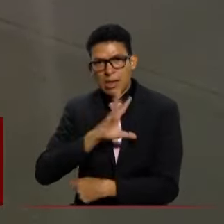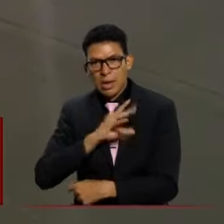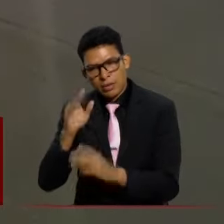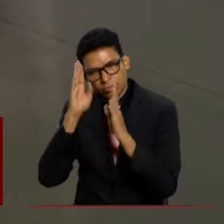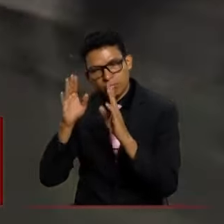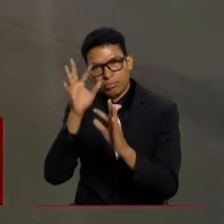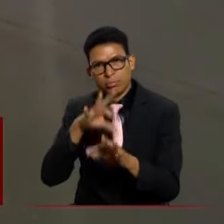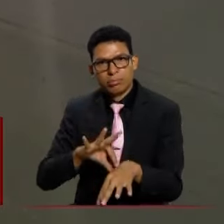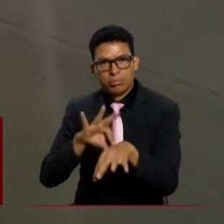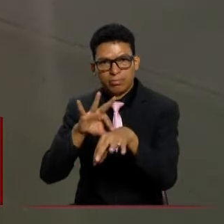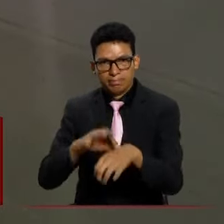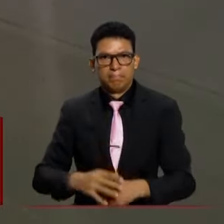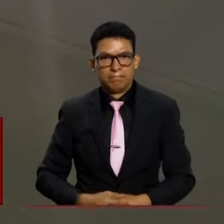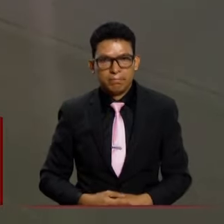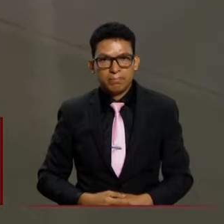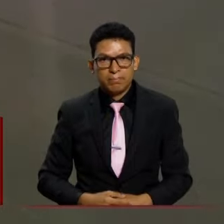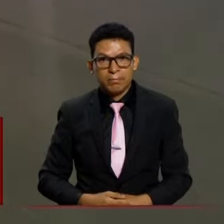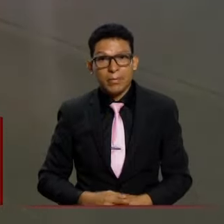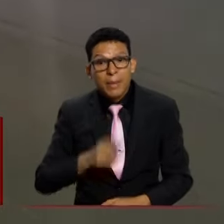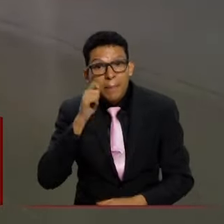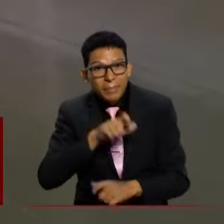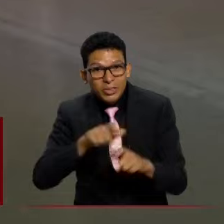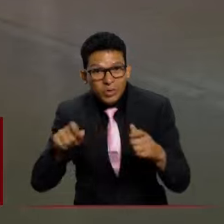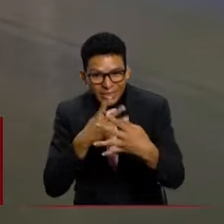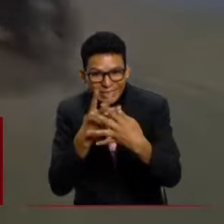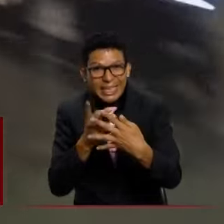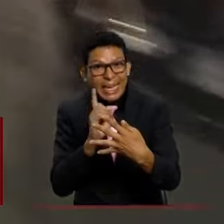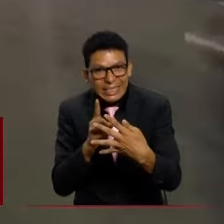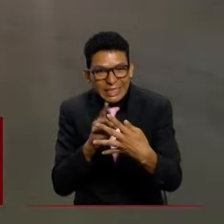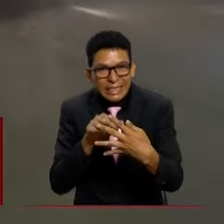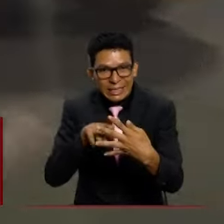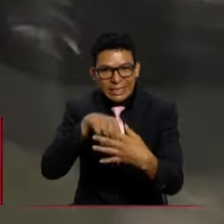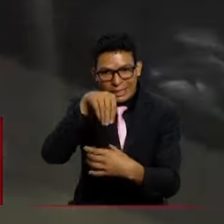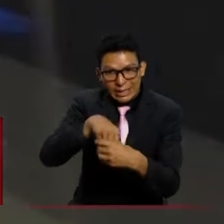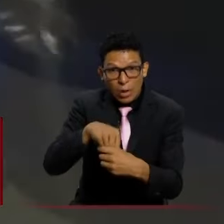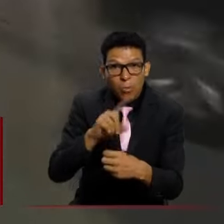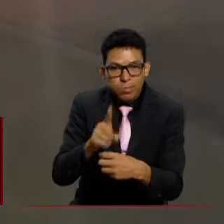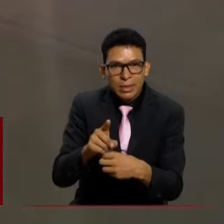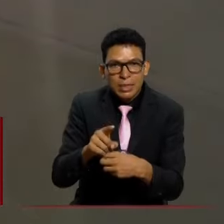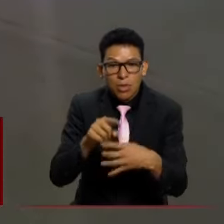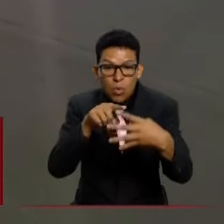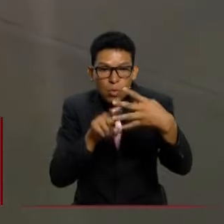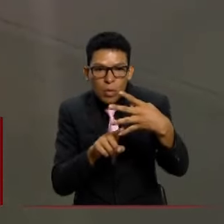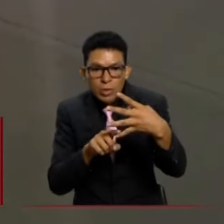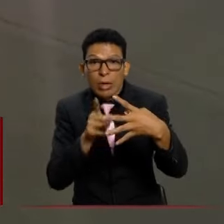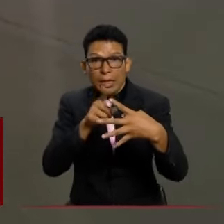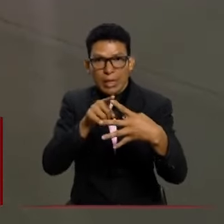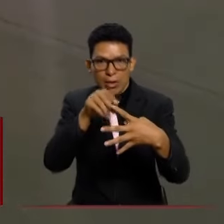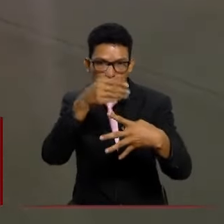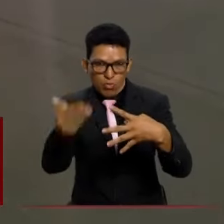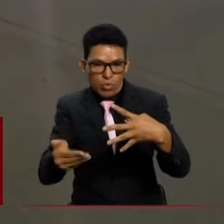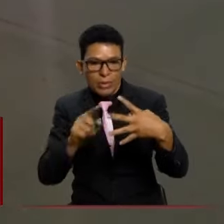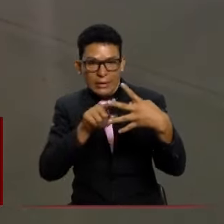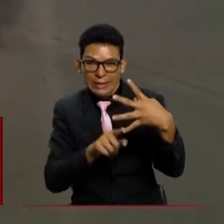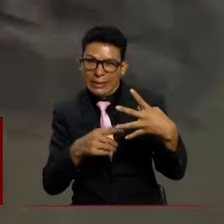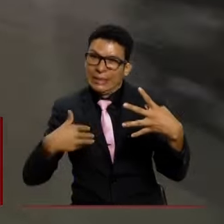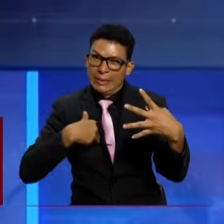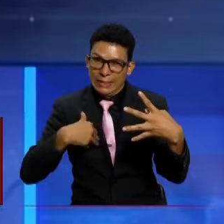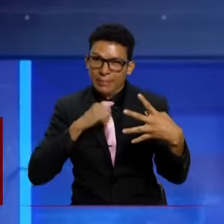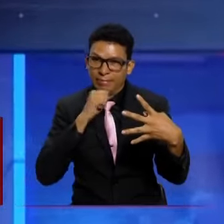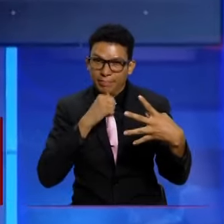recibir atención médica. En cuanto a los reclusos que eran transportados, de los cuatro, uno perdió la vida y tres resultaron